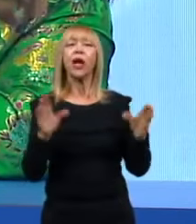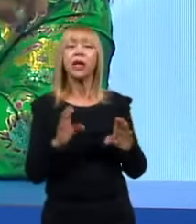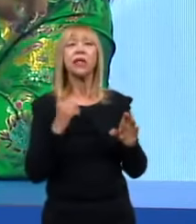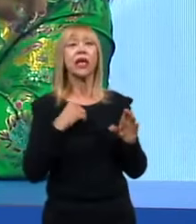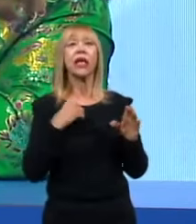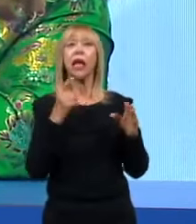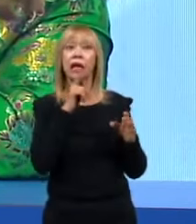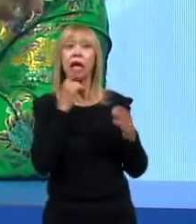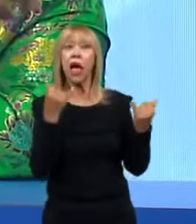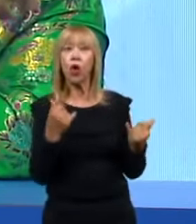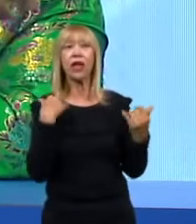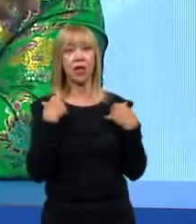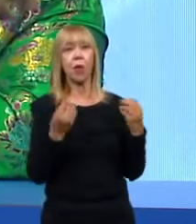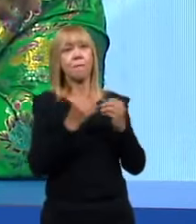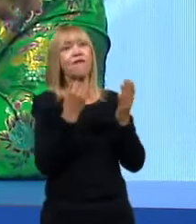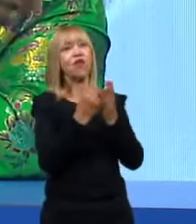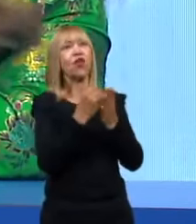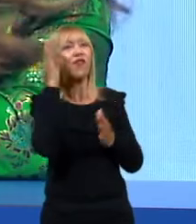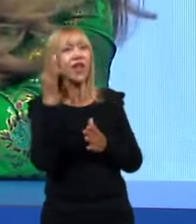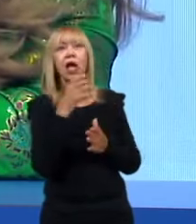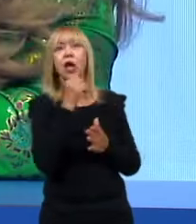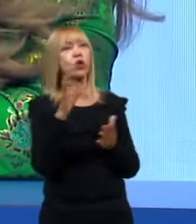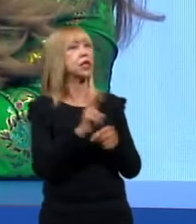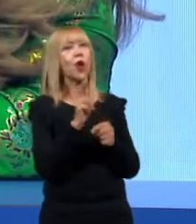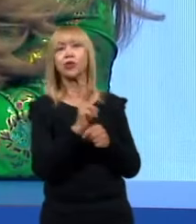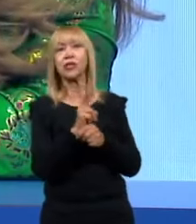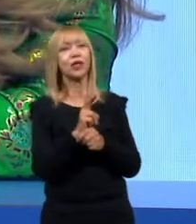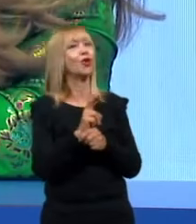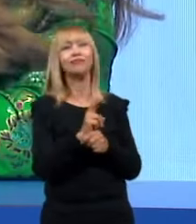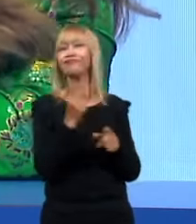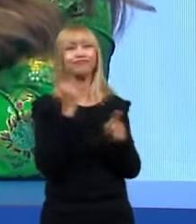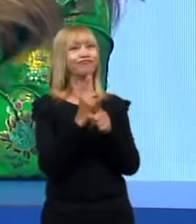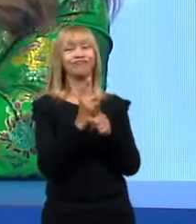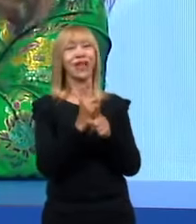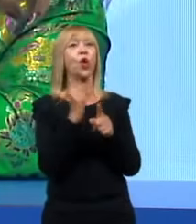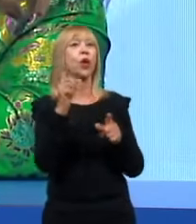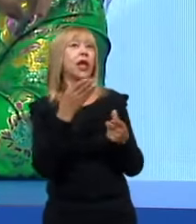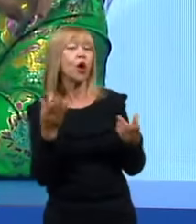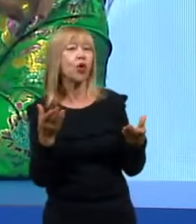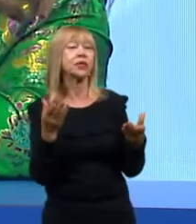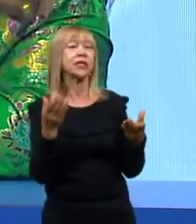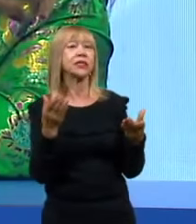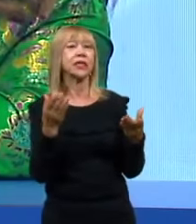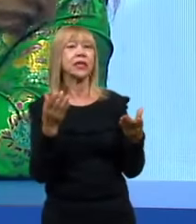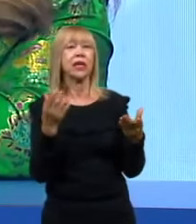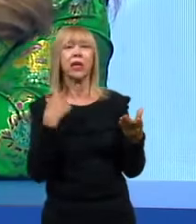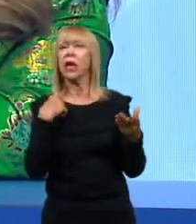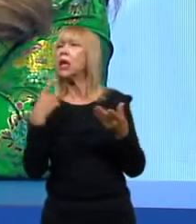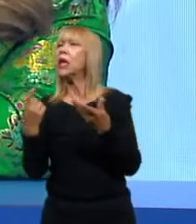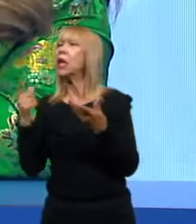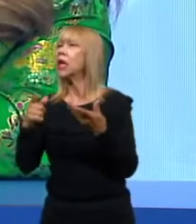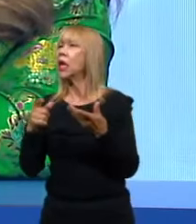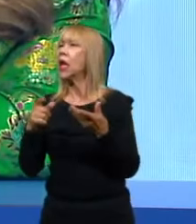la realidad es que ahora tenemos más fondos federales y no se están utilizando como debiéramos. Una de las cosas que... ¿Y por qué ocurre